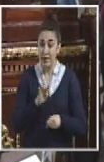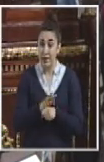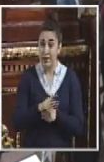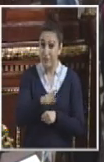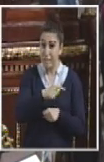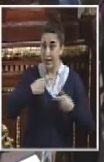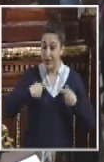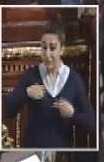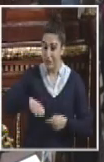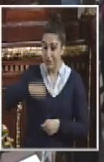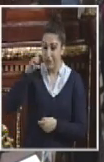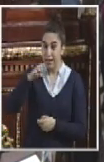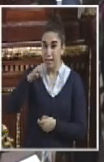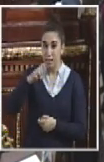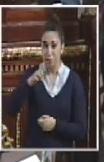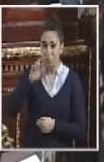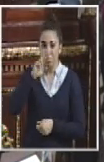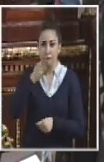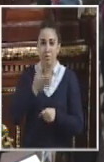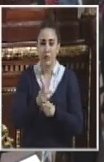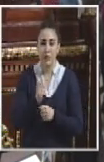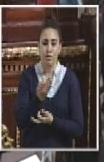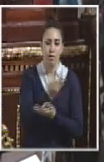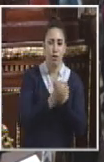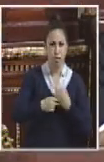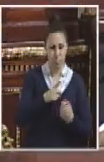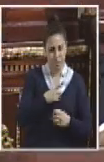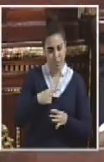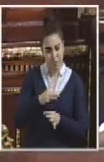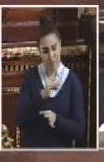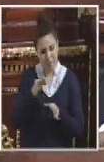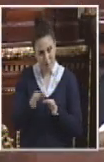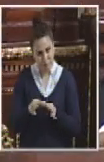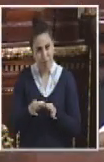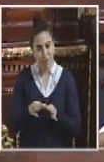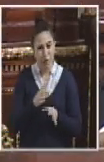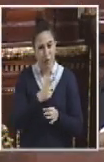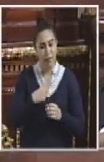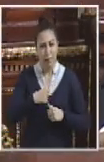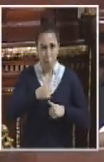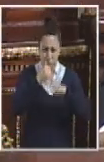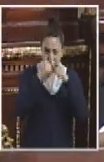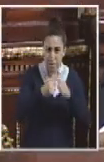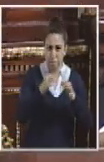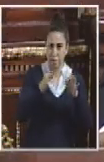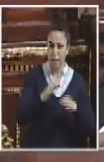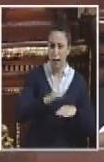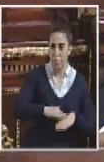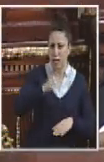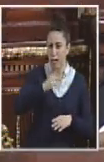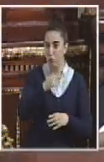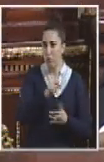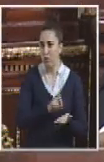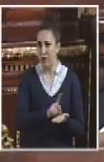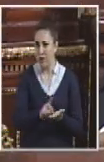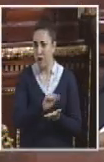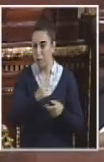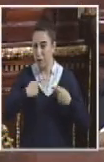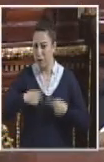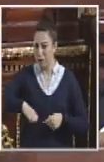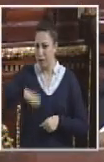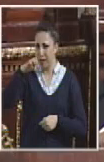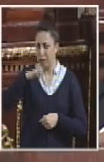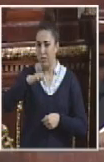personas adultas es responsabilidad de todos nosotros. Maximizar y potencializar sus derechos desde una óptica